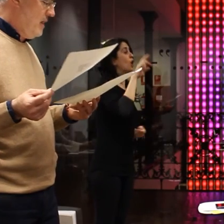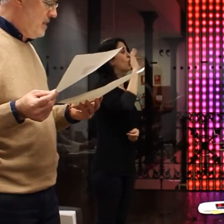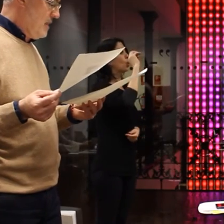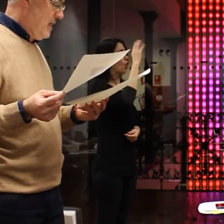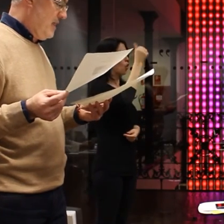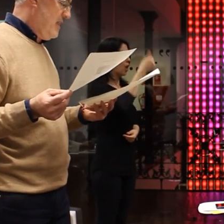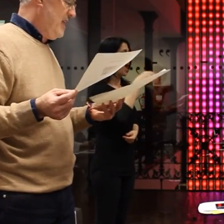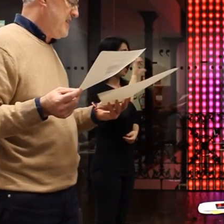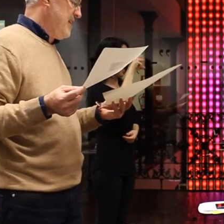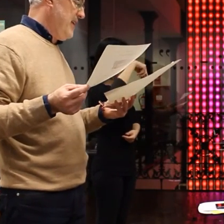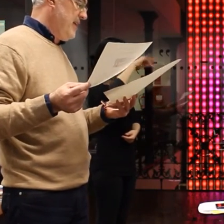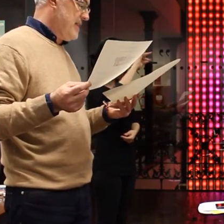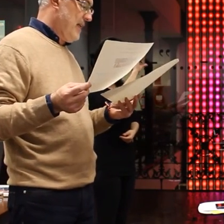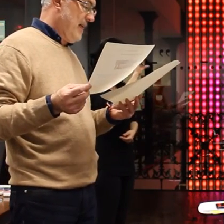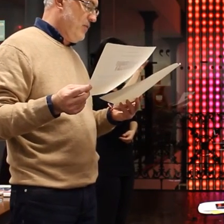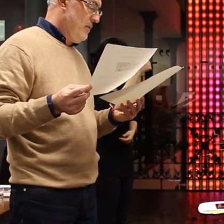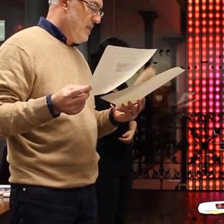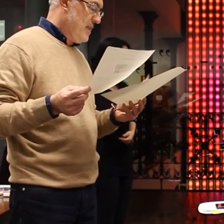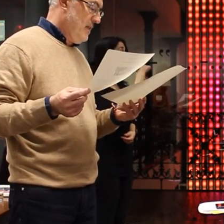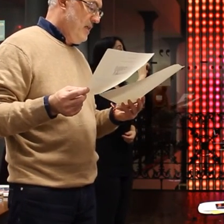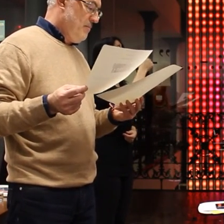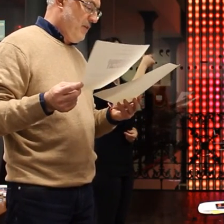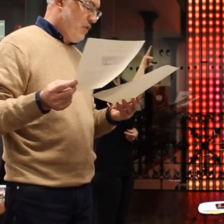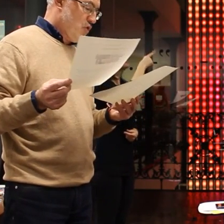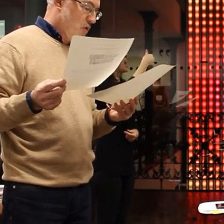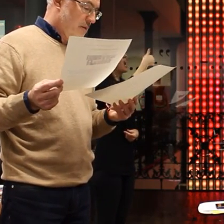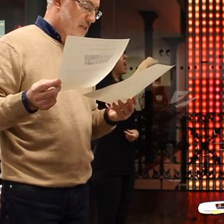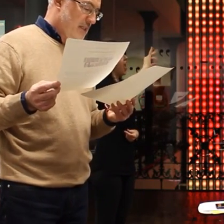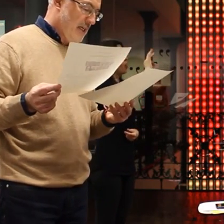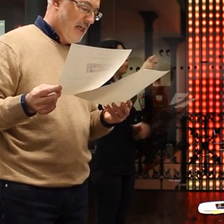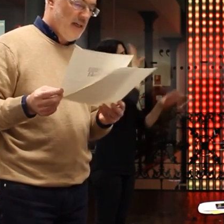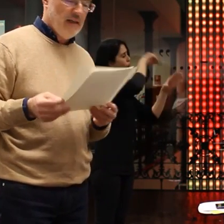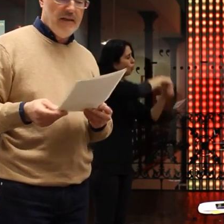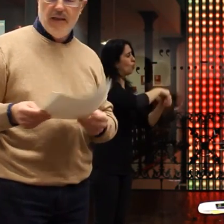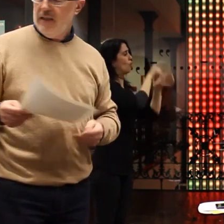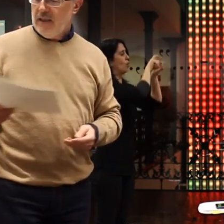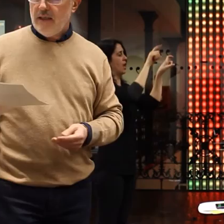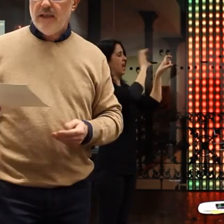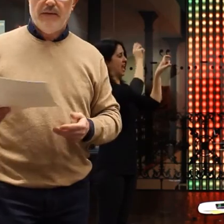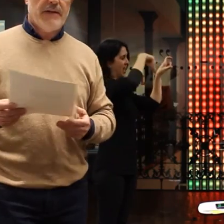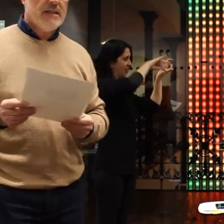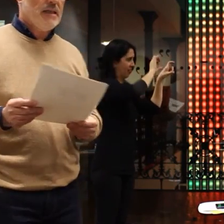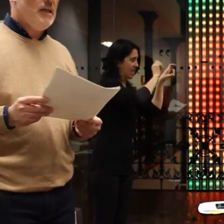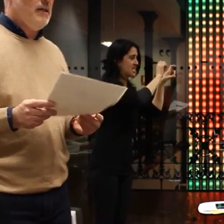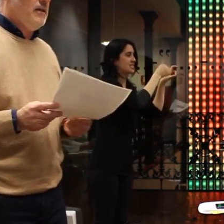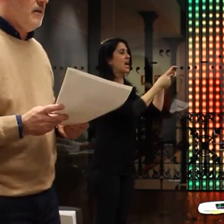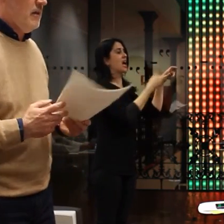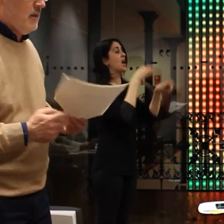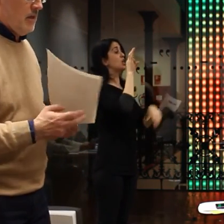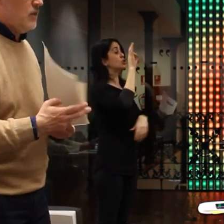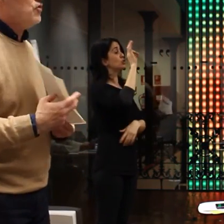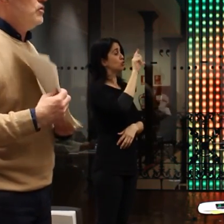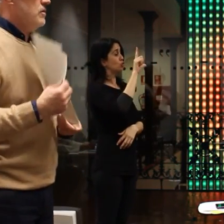Junien, Endesa, Elena Salgado, Endesa, Pedro Solves, Enel. Y la verdad es que